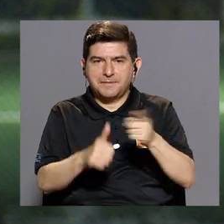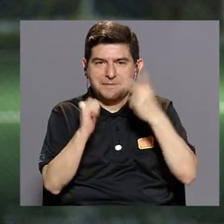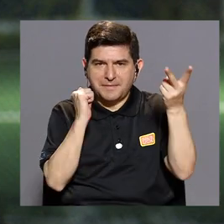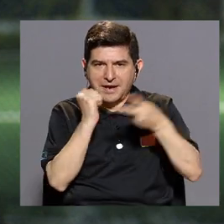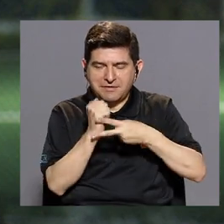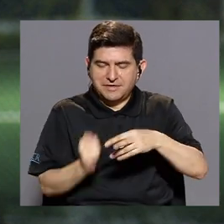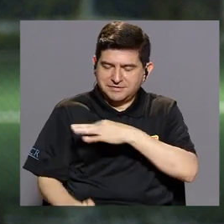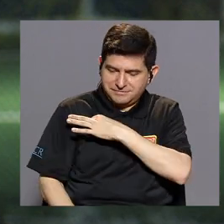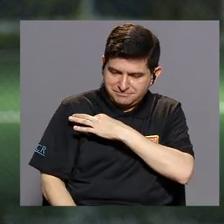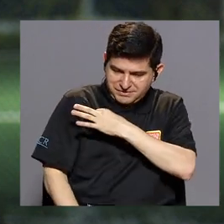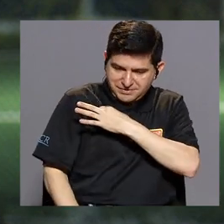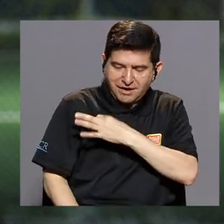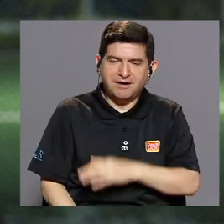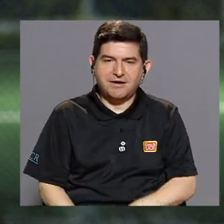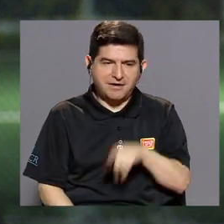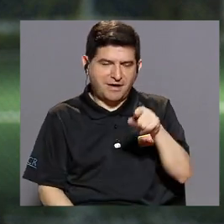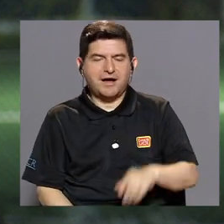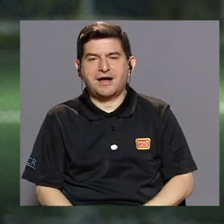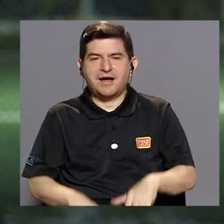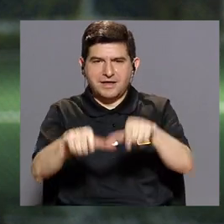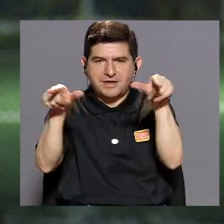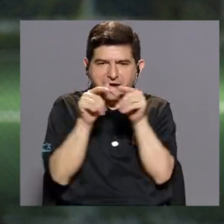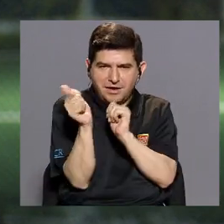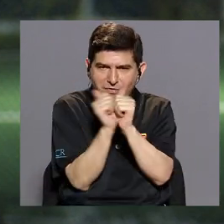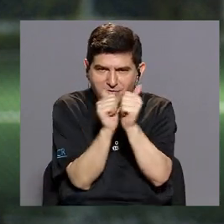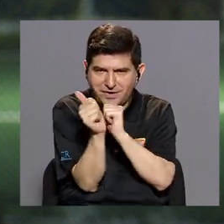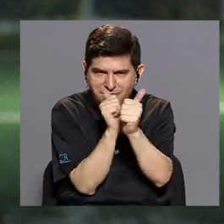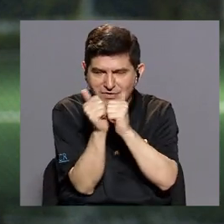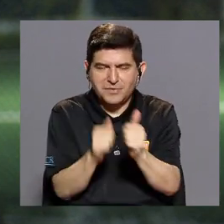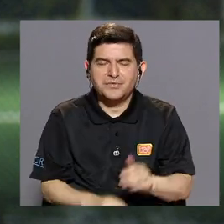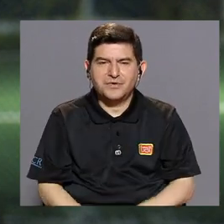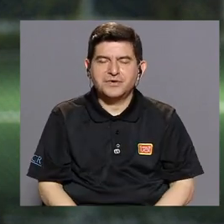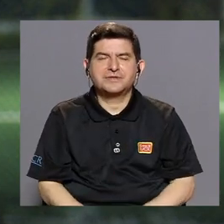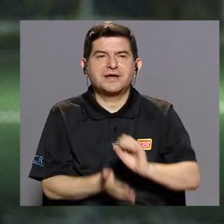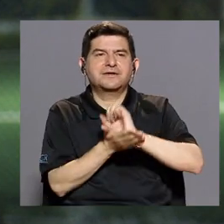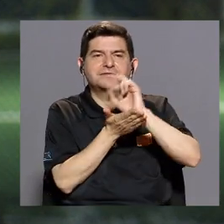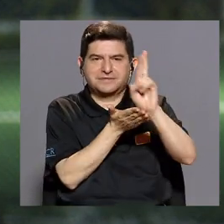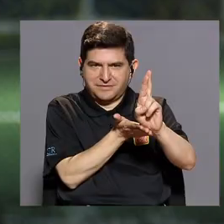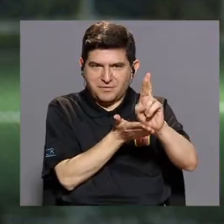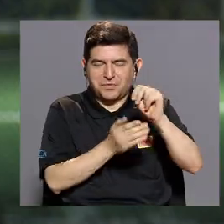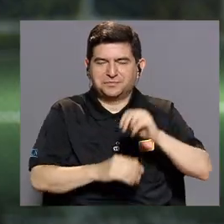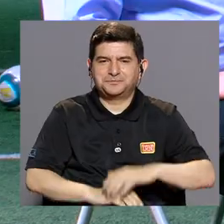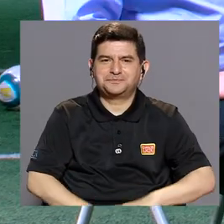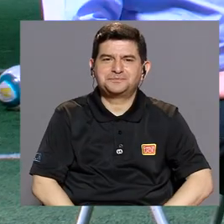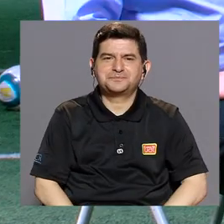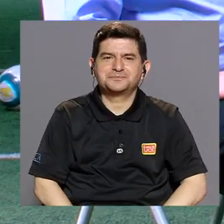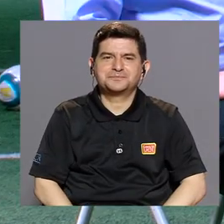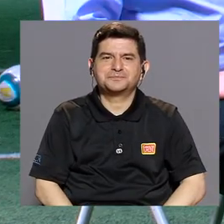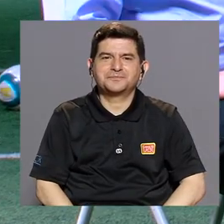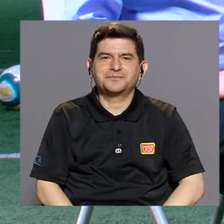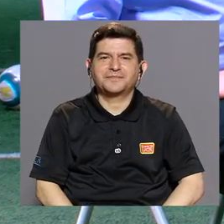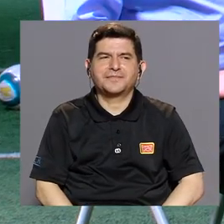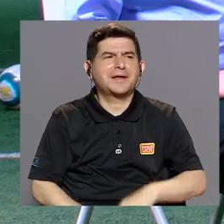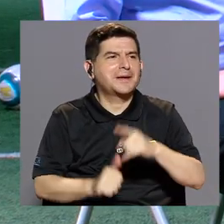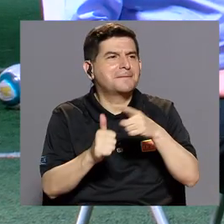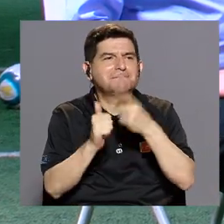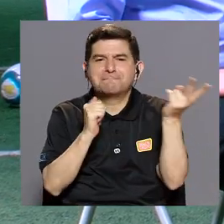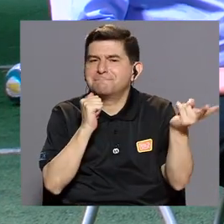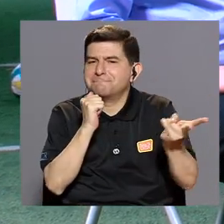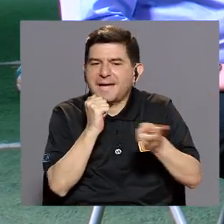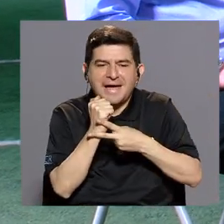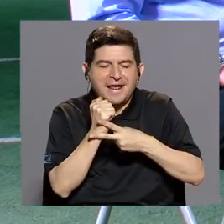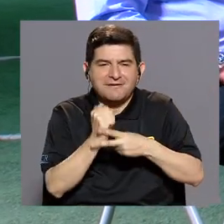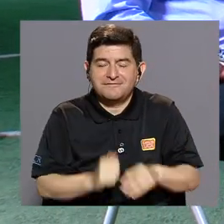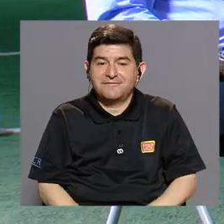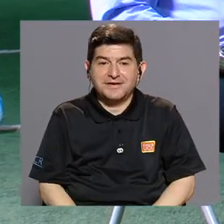fue la primera vez, me invitó ahí al polideportivo, ¿verdad? Al polideportivo en San Ramón, y fue la primera